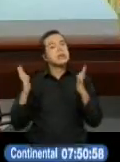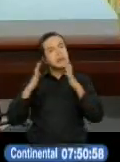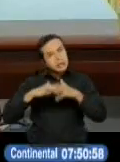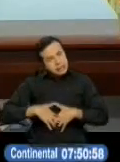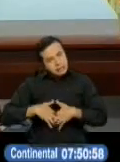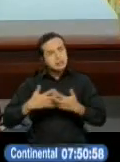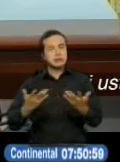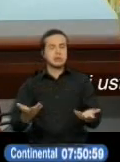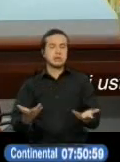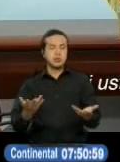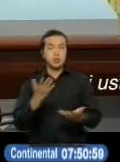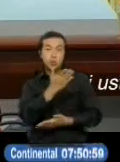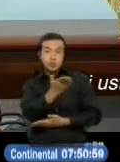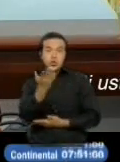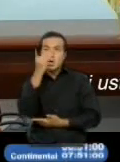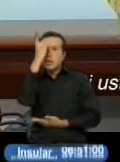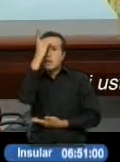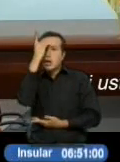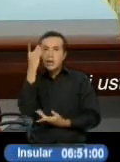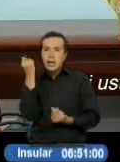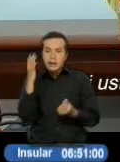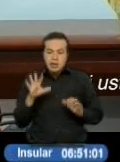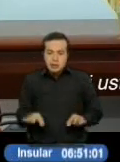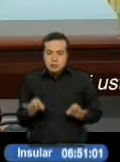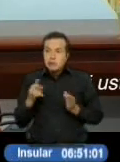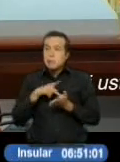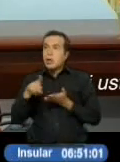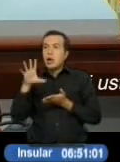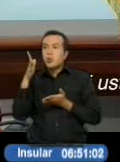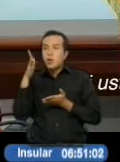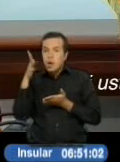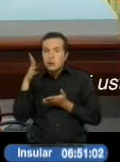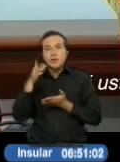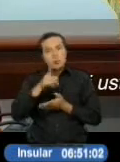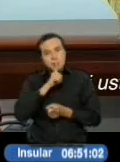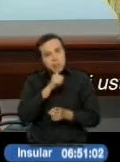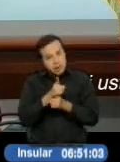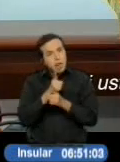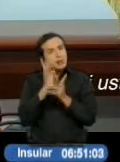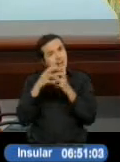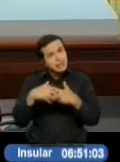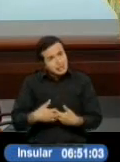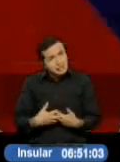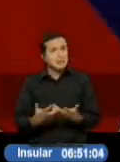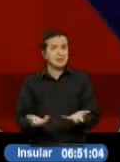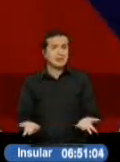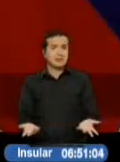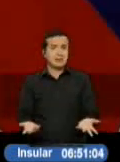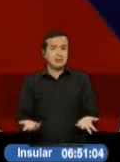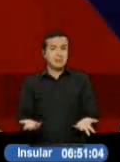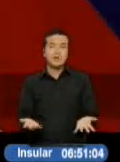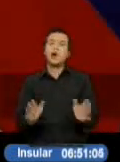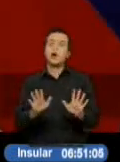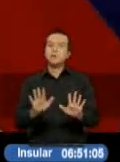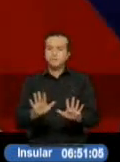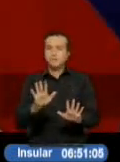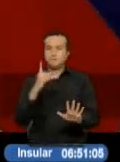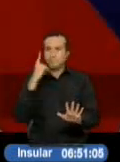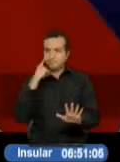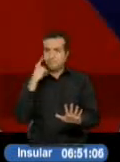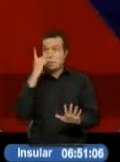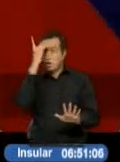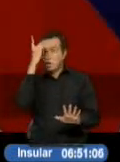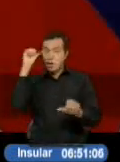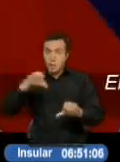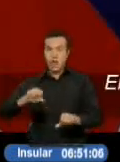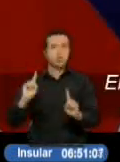pues. Si usted está endeudado y no tiene con qué pagar, ¿atraviesa o no una crisis? Ahora, no es malo